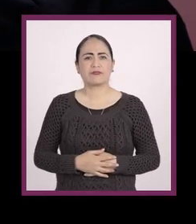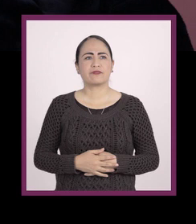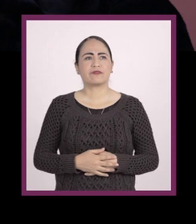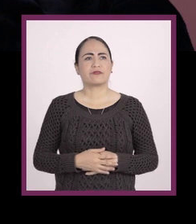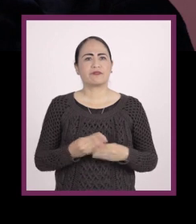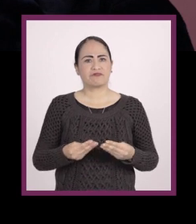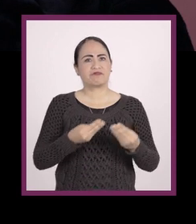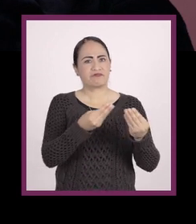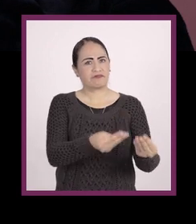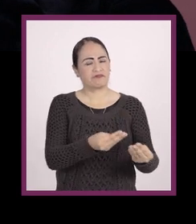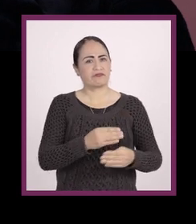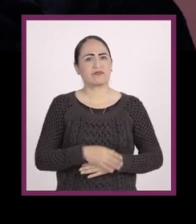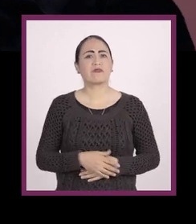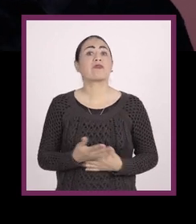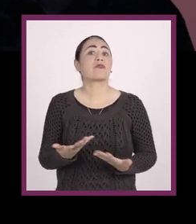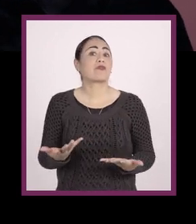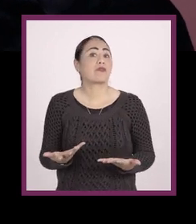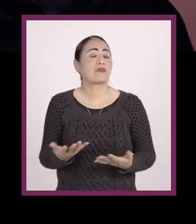y